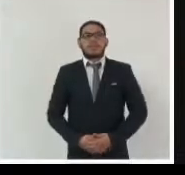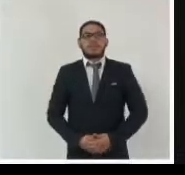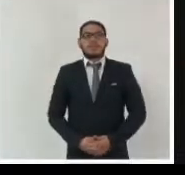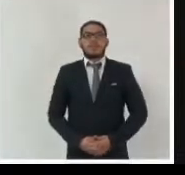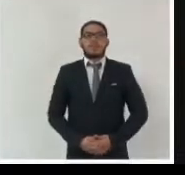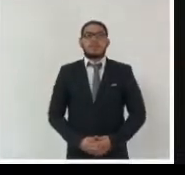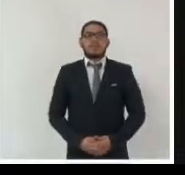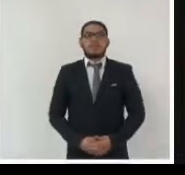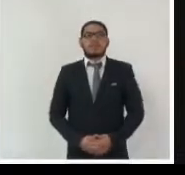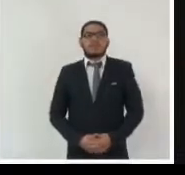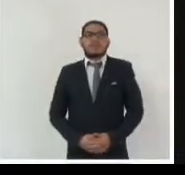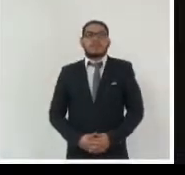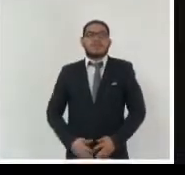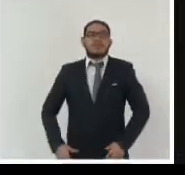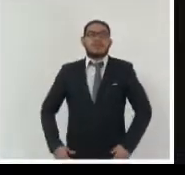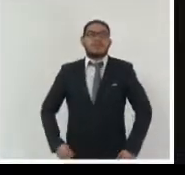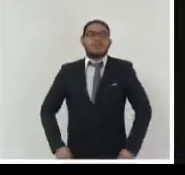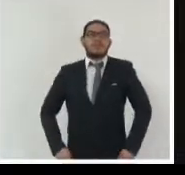Gracias.